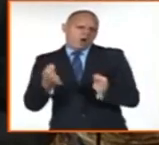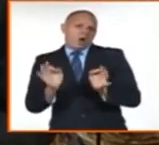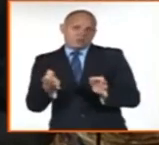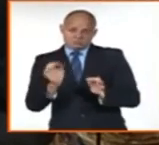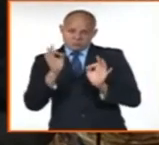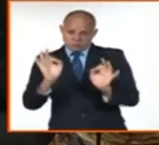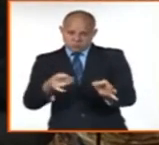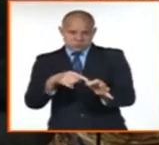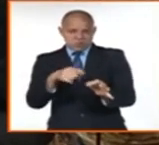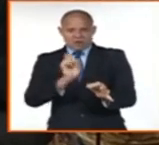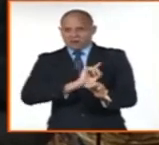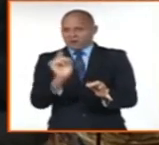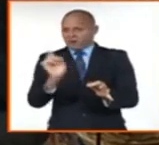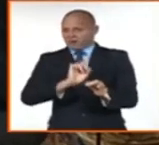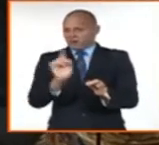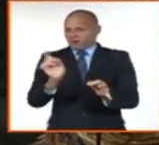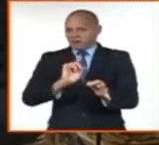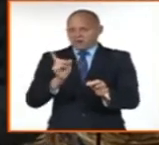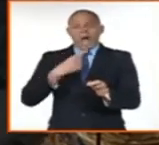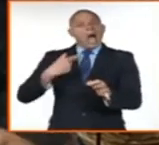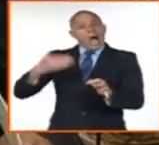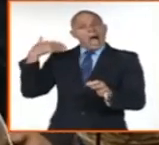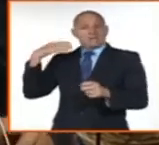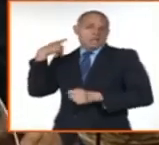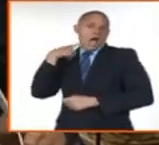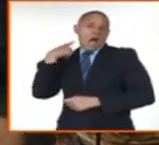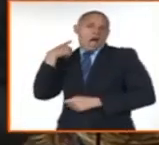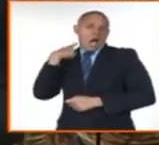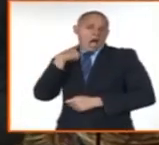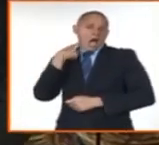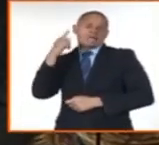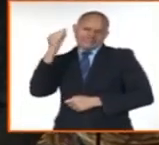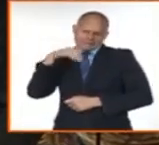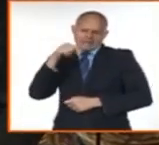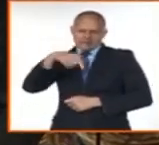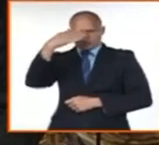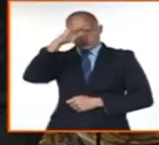semestre del 2019. Nosotros hemos vivido más de 60 años con bloqueos,